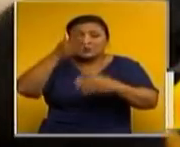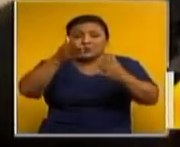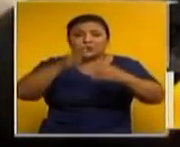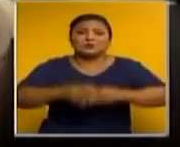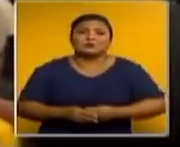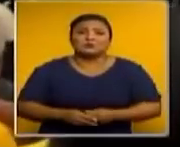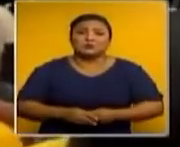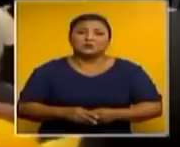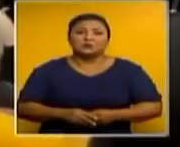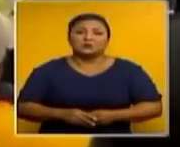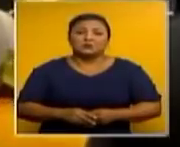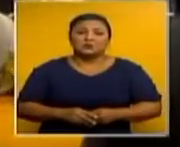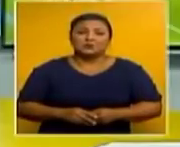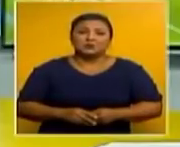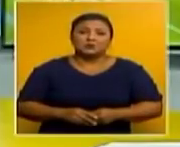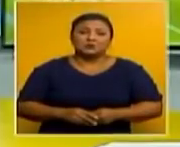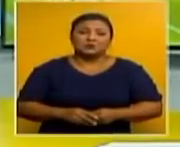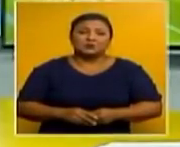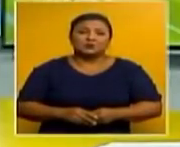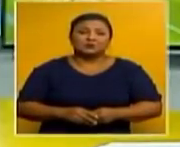Arias, Noticiero 1.